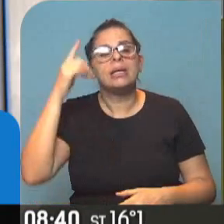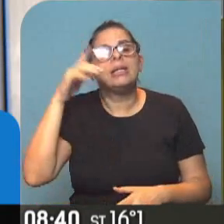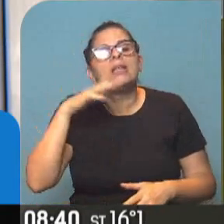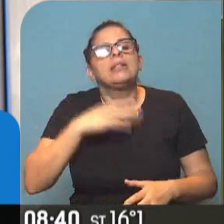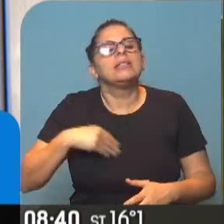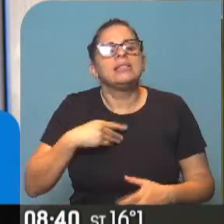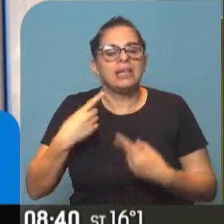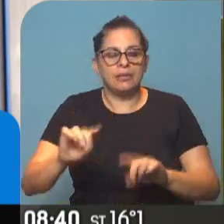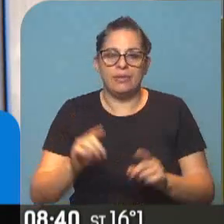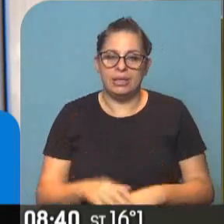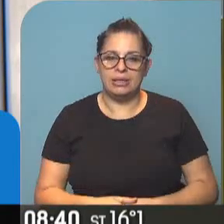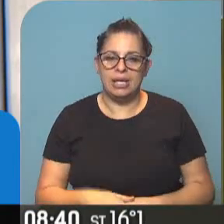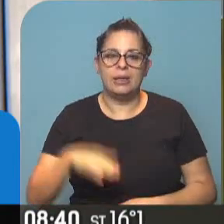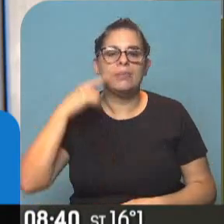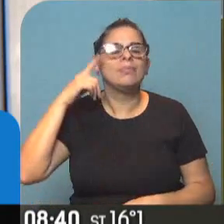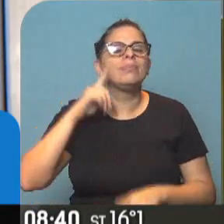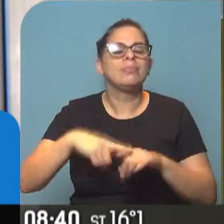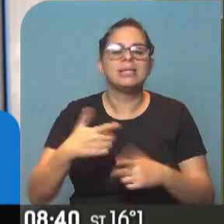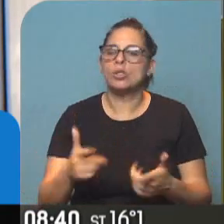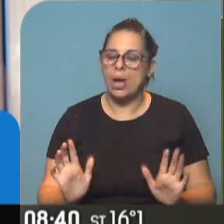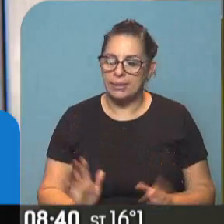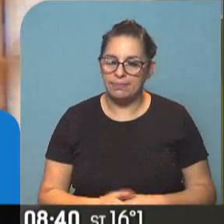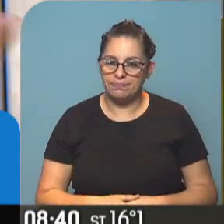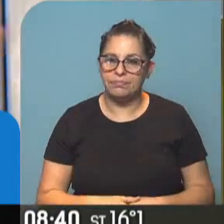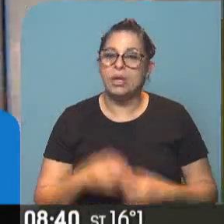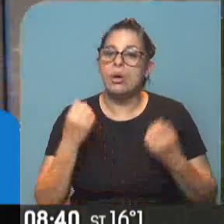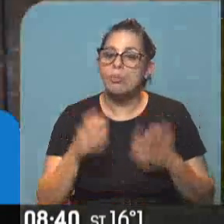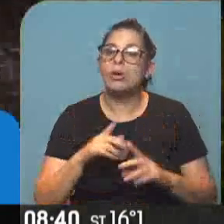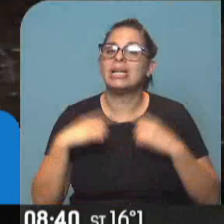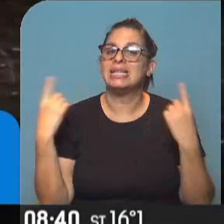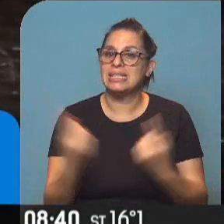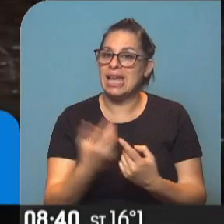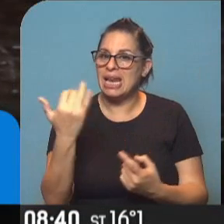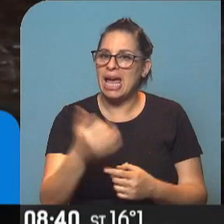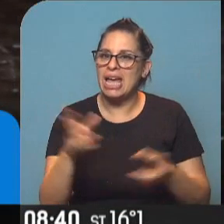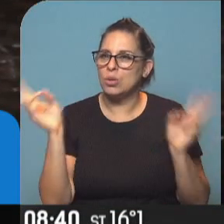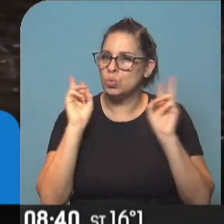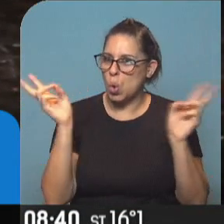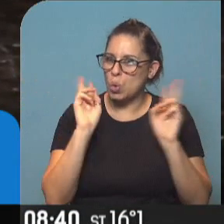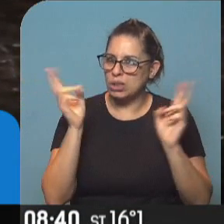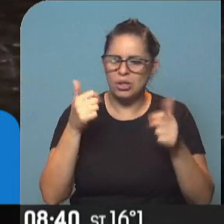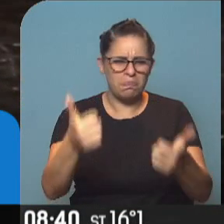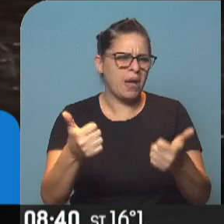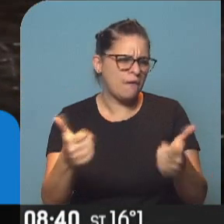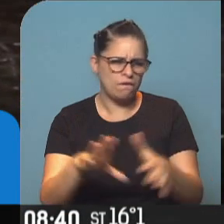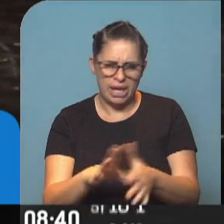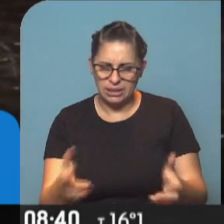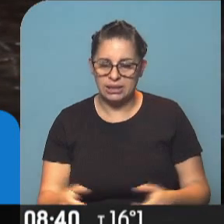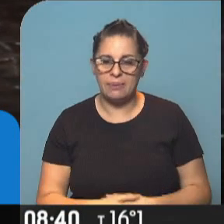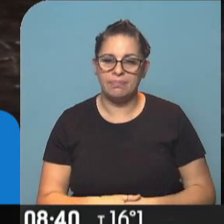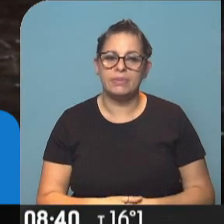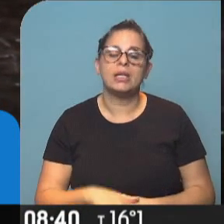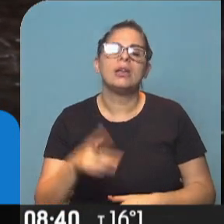cosa y no usamos mix eso está buenísimo porque la misma sala ya tienen una acústica que es genial así que